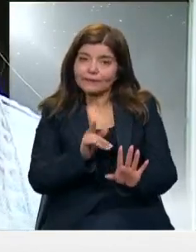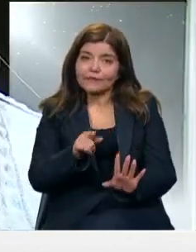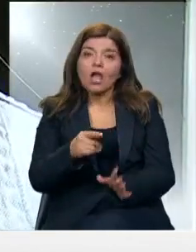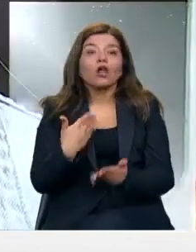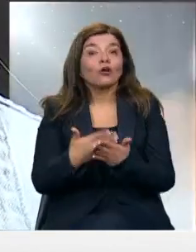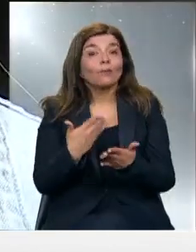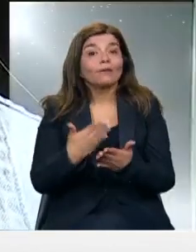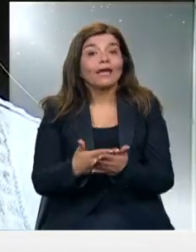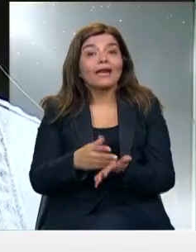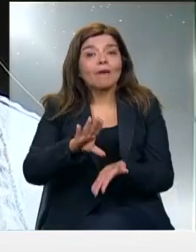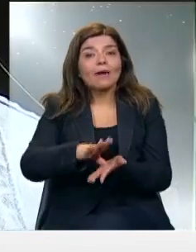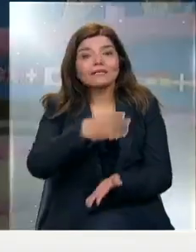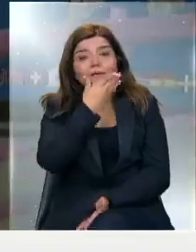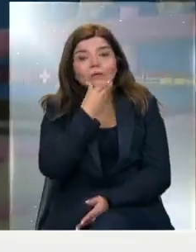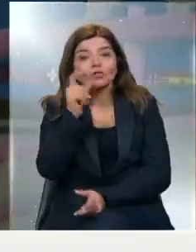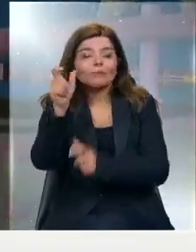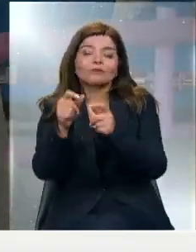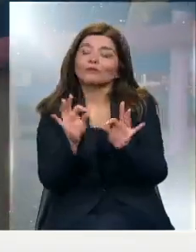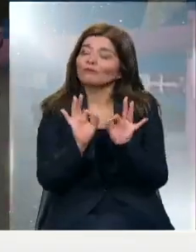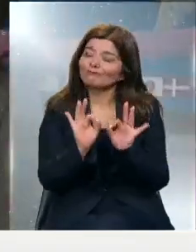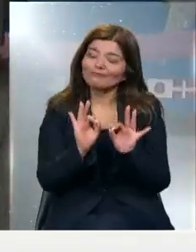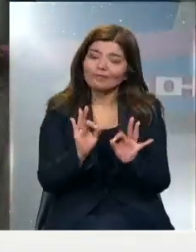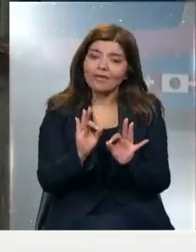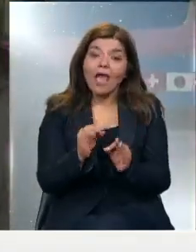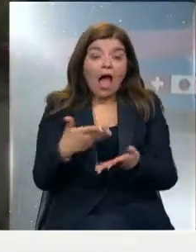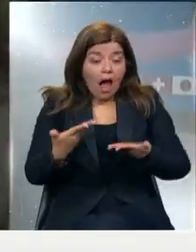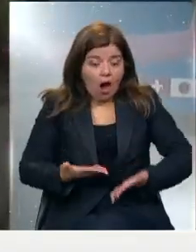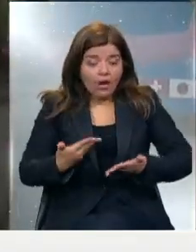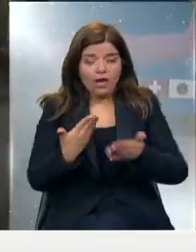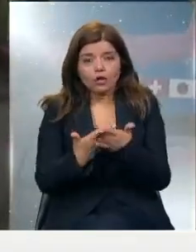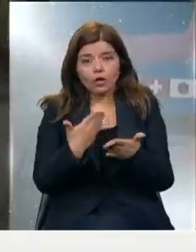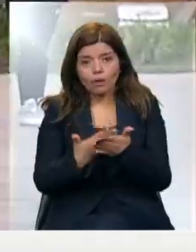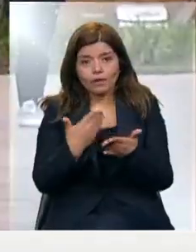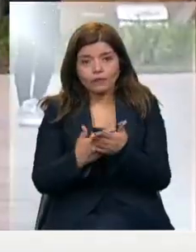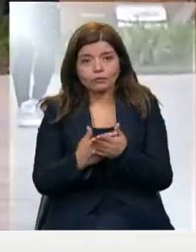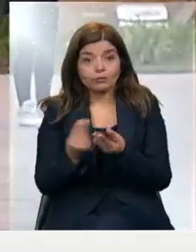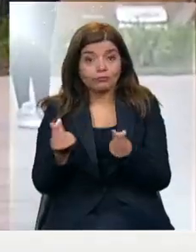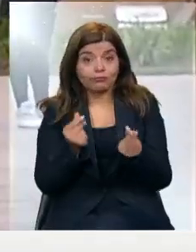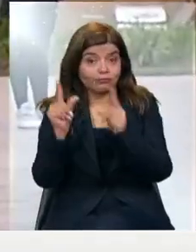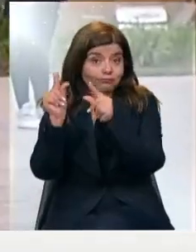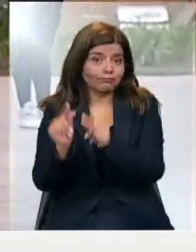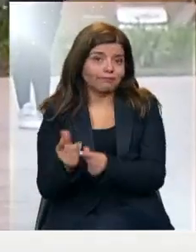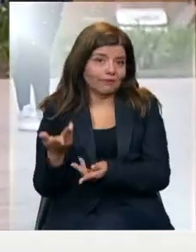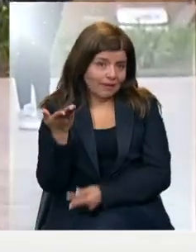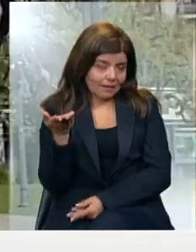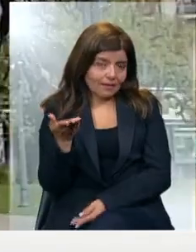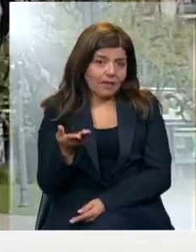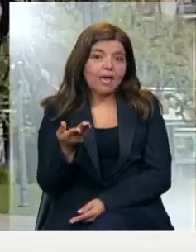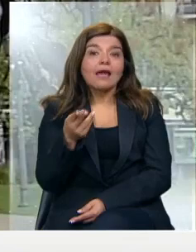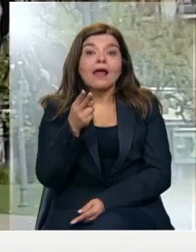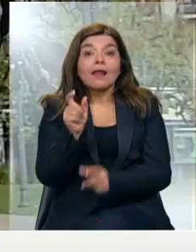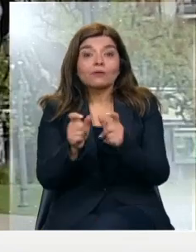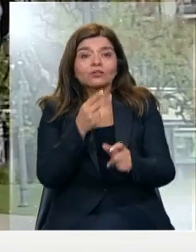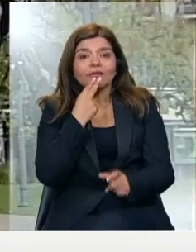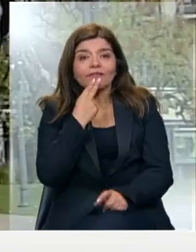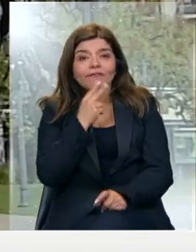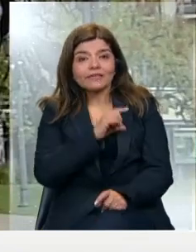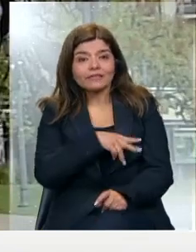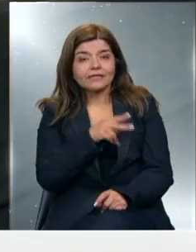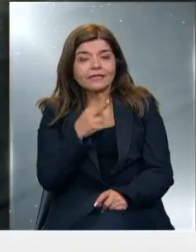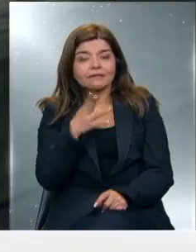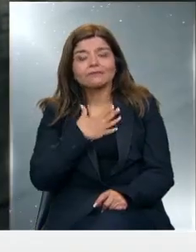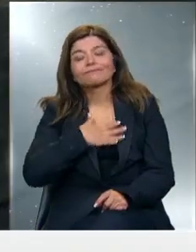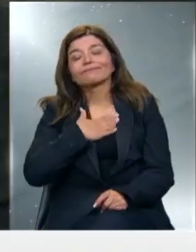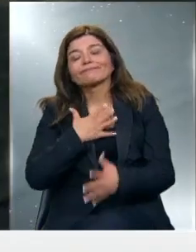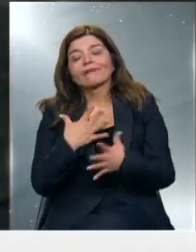país hermoso, la gente es maravillosa. En este momento es conveniente por la devaluación que tiene. Así como quienes viven en Chile no resisten los encantos de